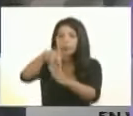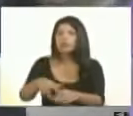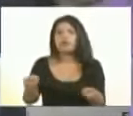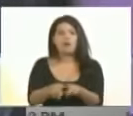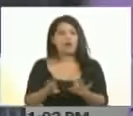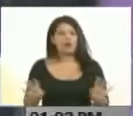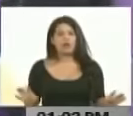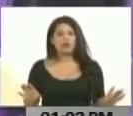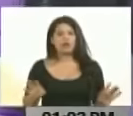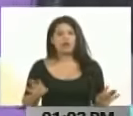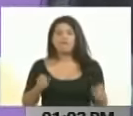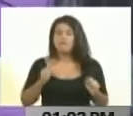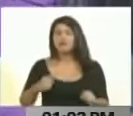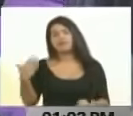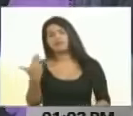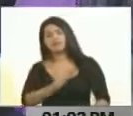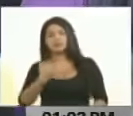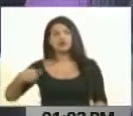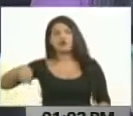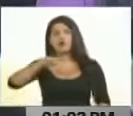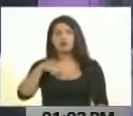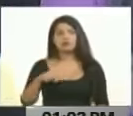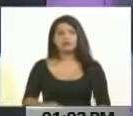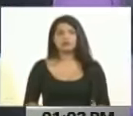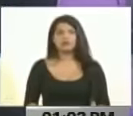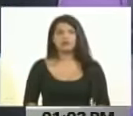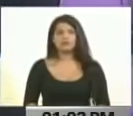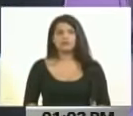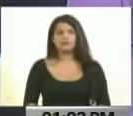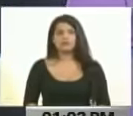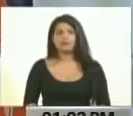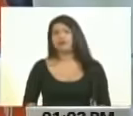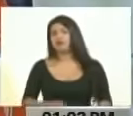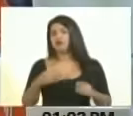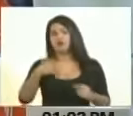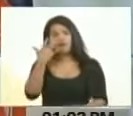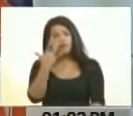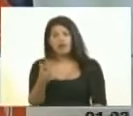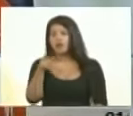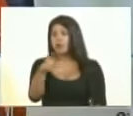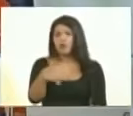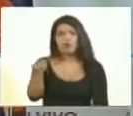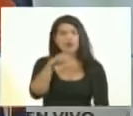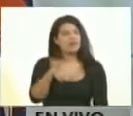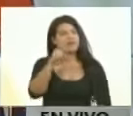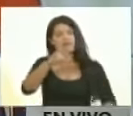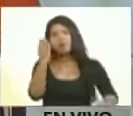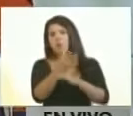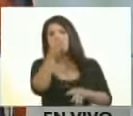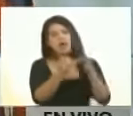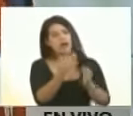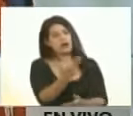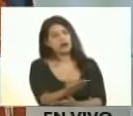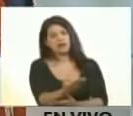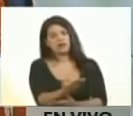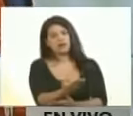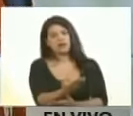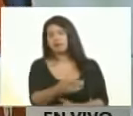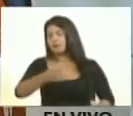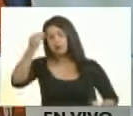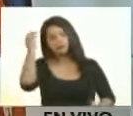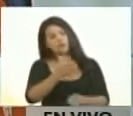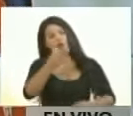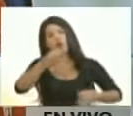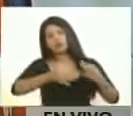Es un accionar realmente que merece el juzgamiento, pero no solamente desde el punto de vista de la justicia,